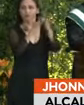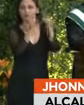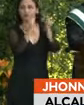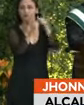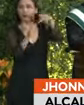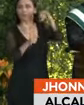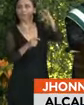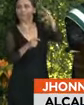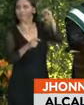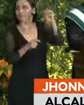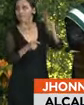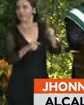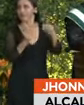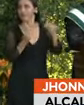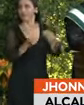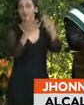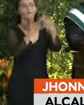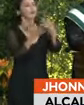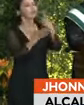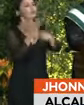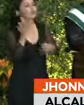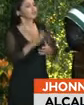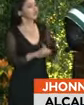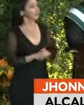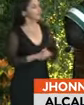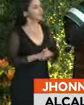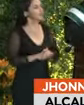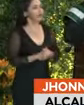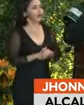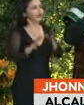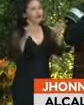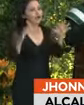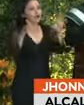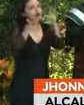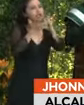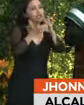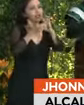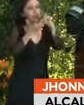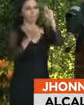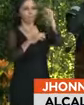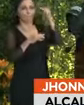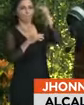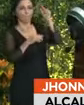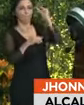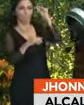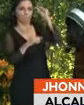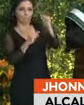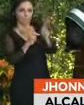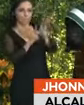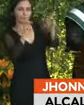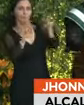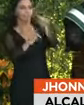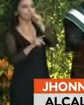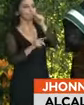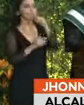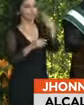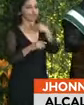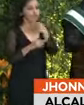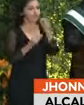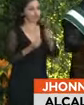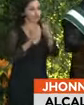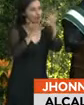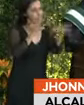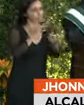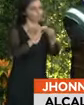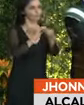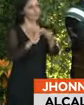las pymes y vamos a darle la prioridad a ellos. Y va a ser una alianza público-privada porque ese es el modelo de gestión que estamos